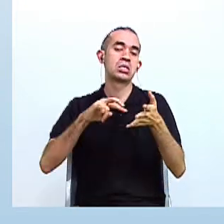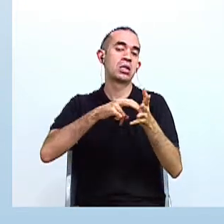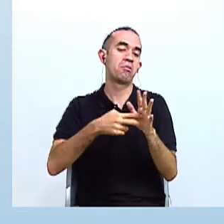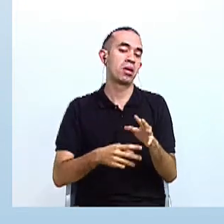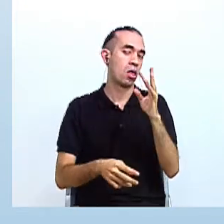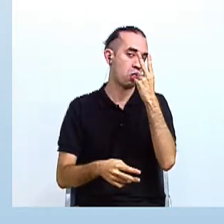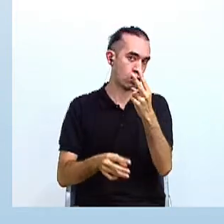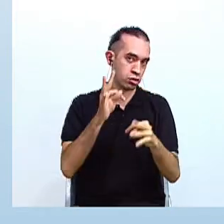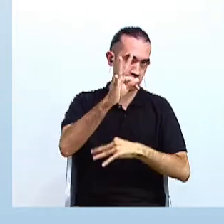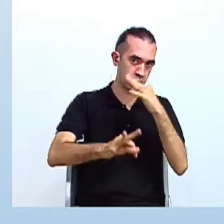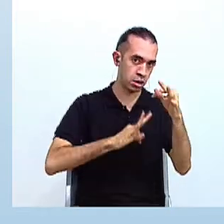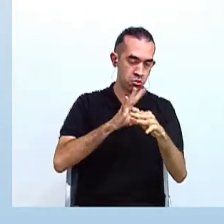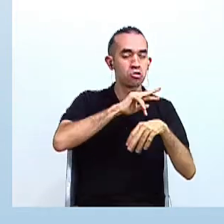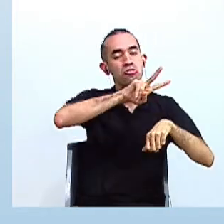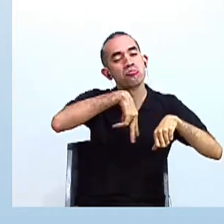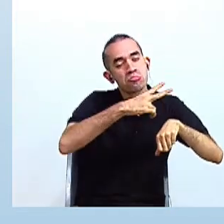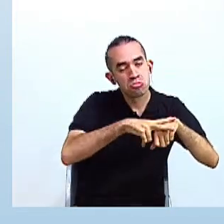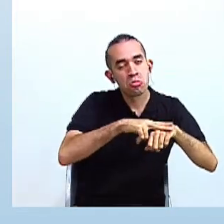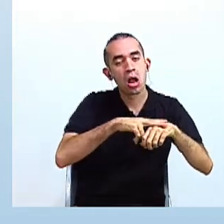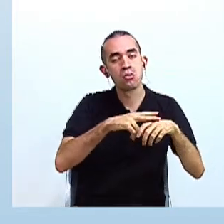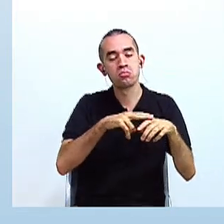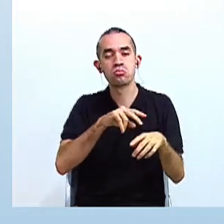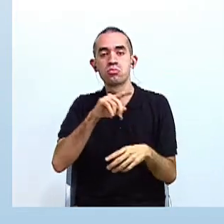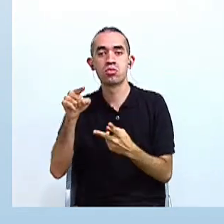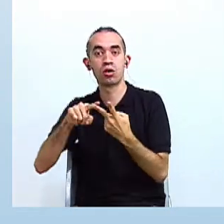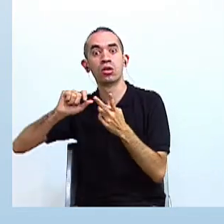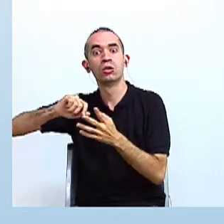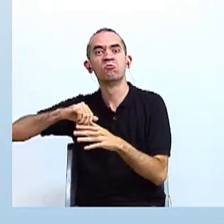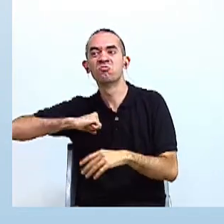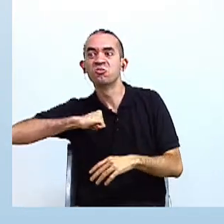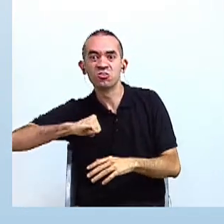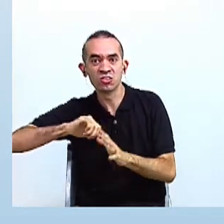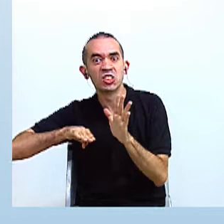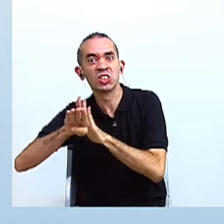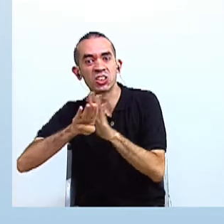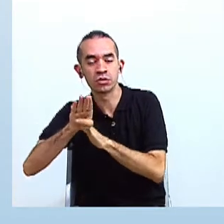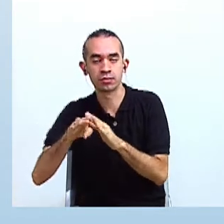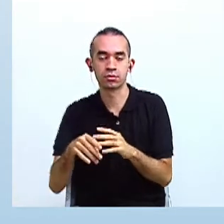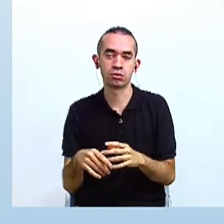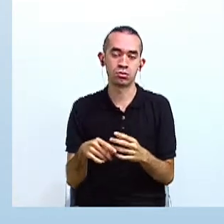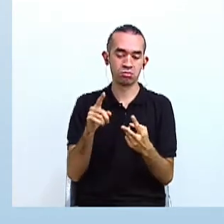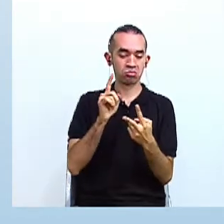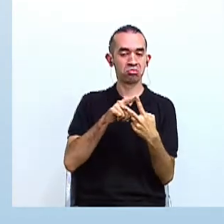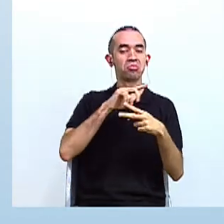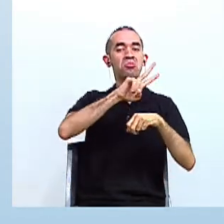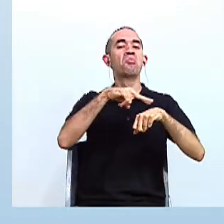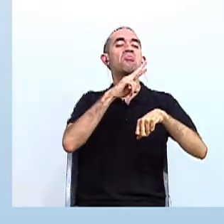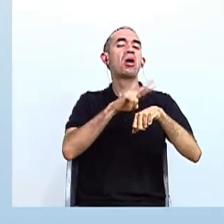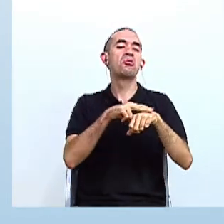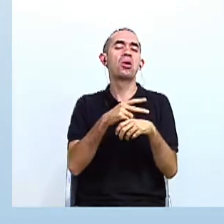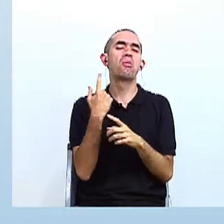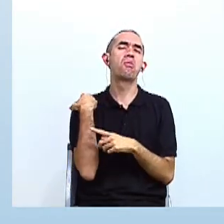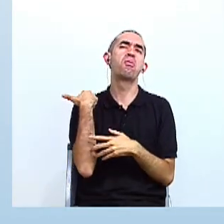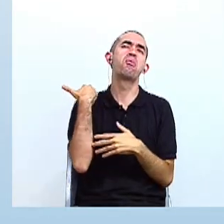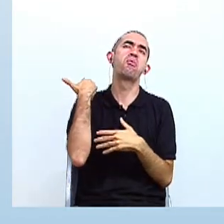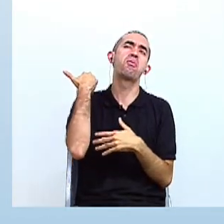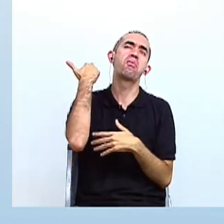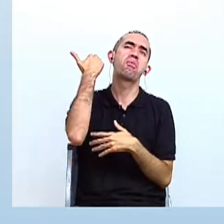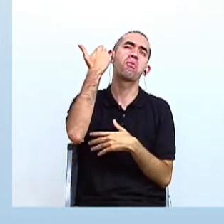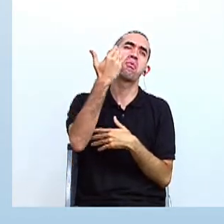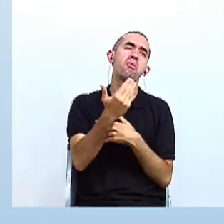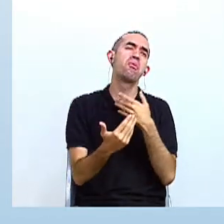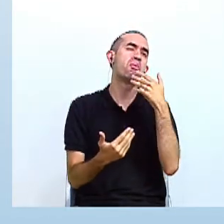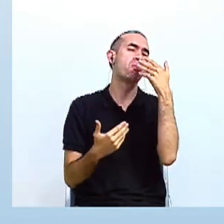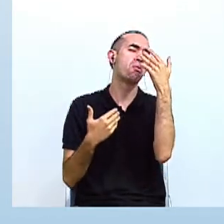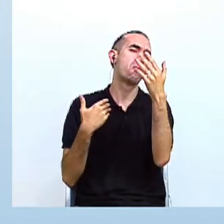natural y otro acentuado. Digamos que el natural es el proceso que se ha presentado a lo largo de los milenios, a lo largo